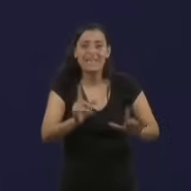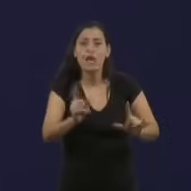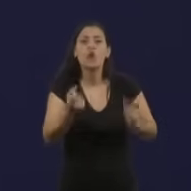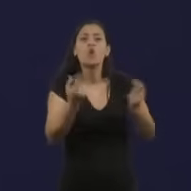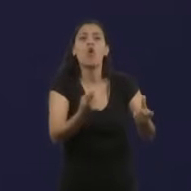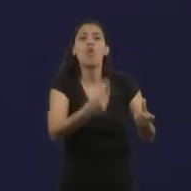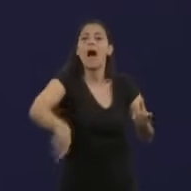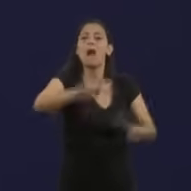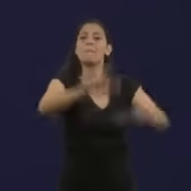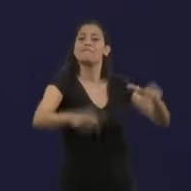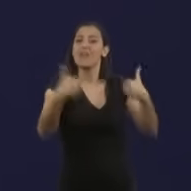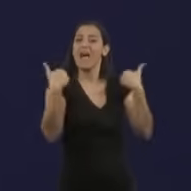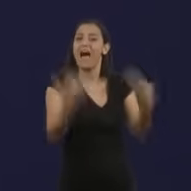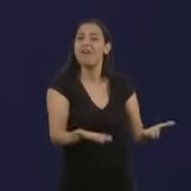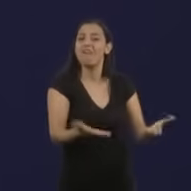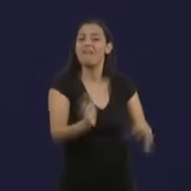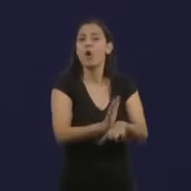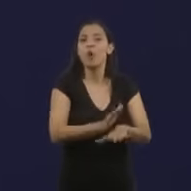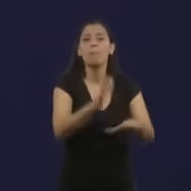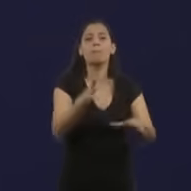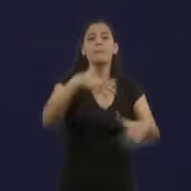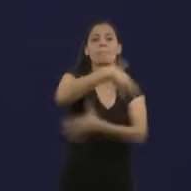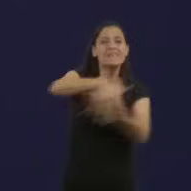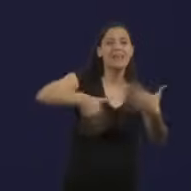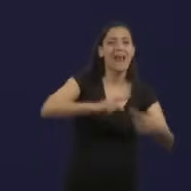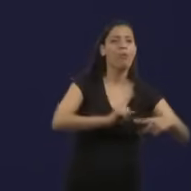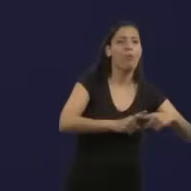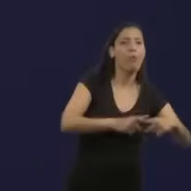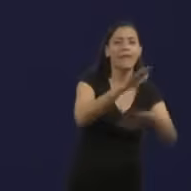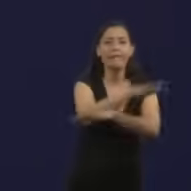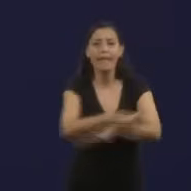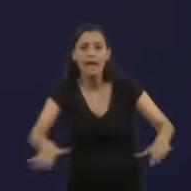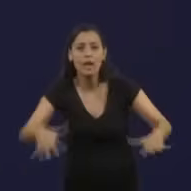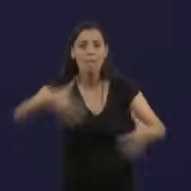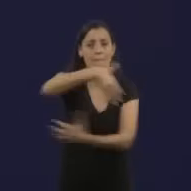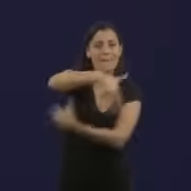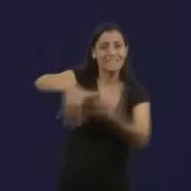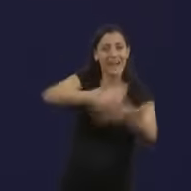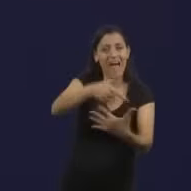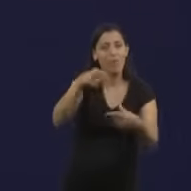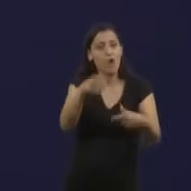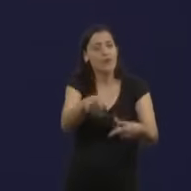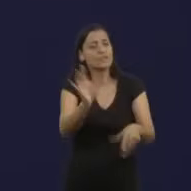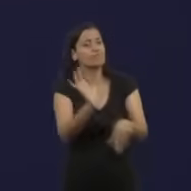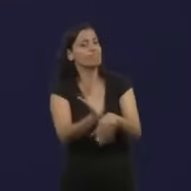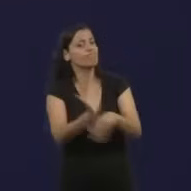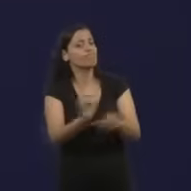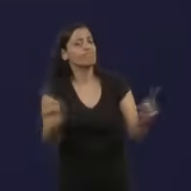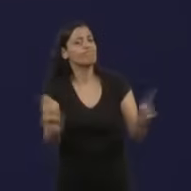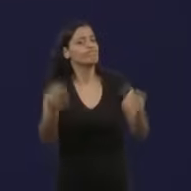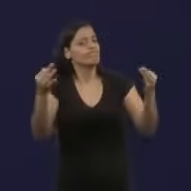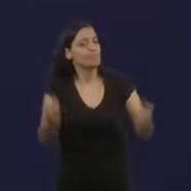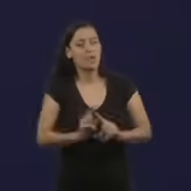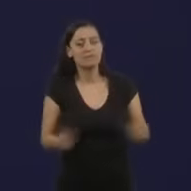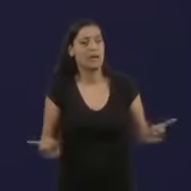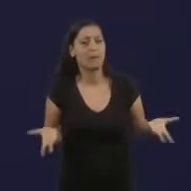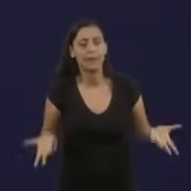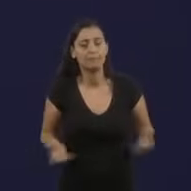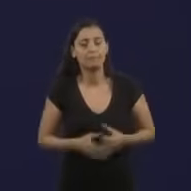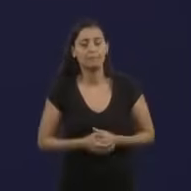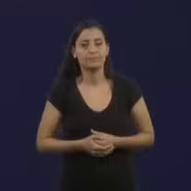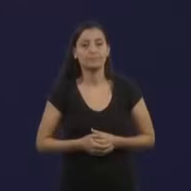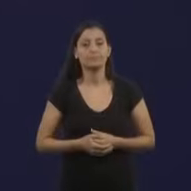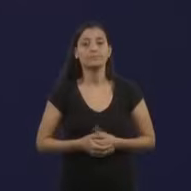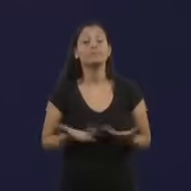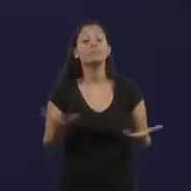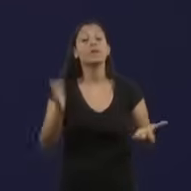no hacer política con niños la verdad es que no es no es algo que no no es algo que uno pueda avalar